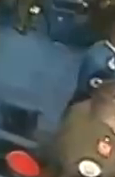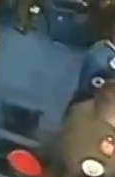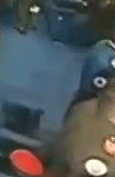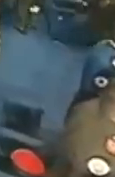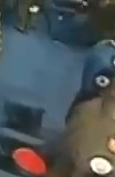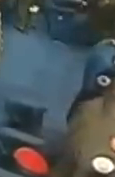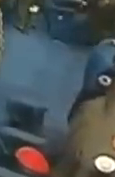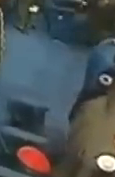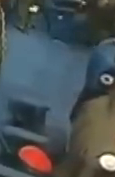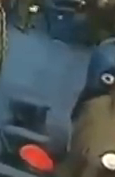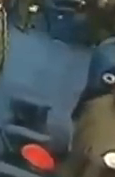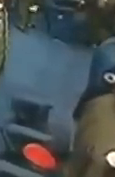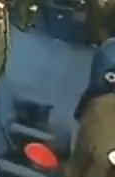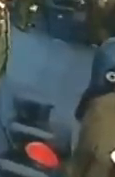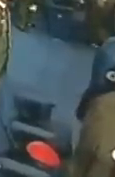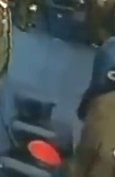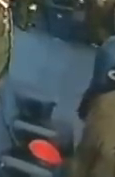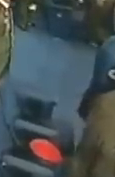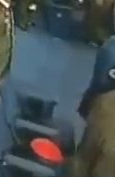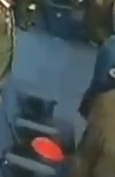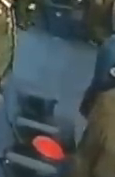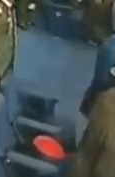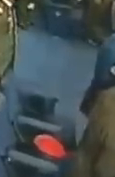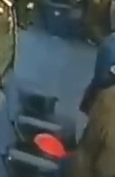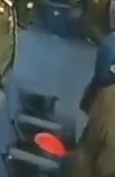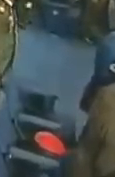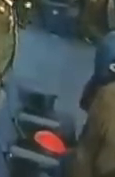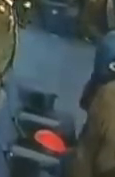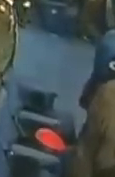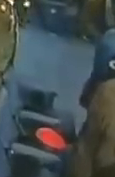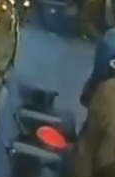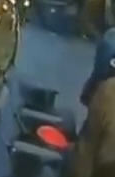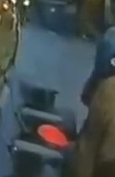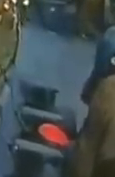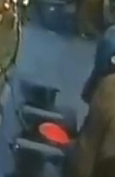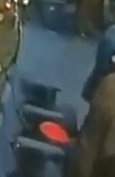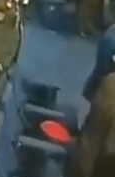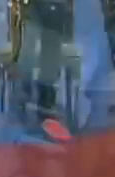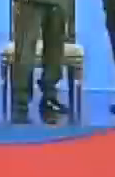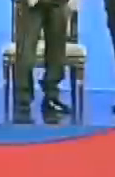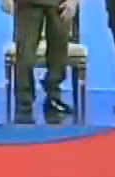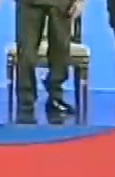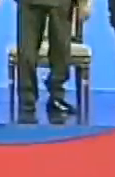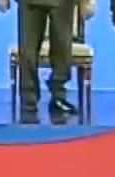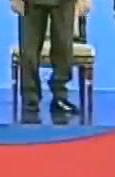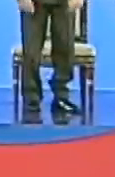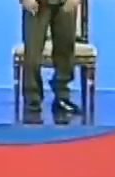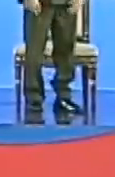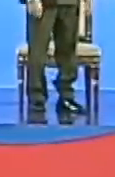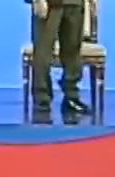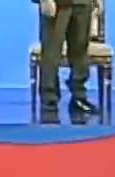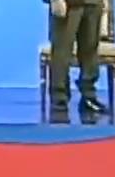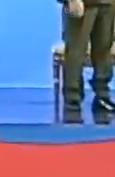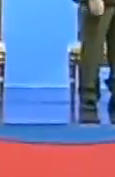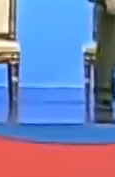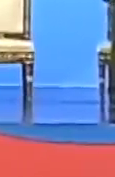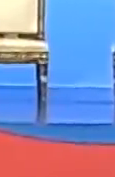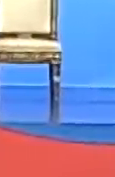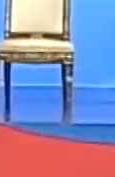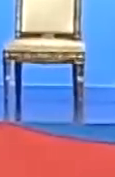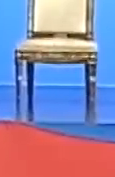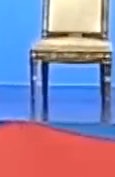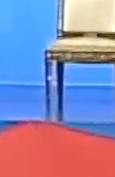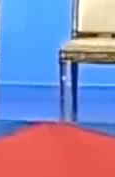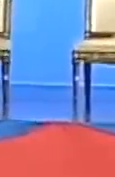Ejército Bolivariano, donde a Bolívar y a Chávez rendimos memoria en la fe de su guardia de honor. Por su amable